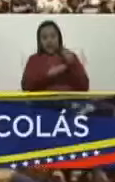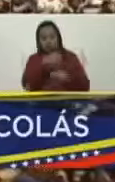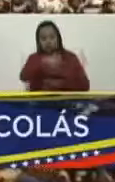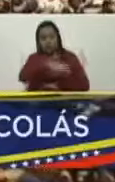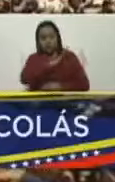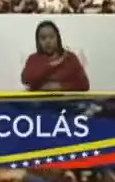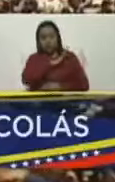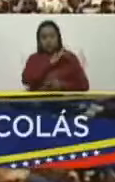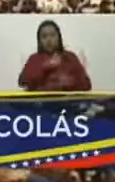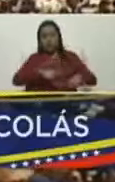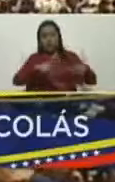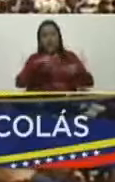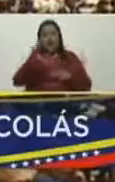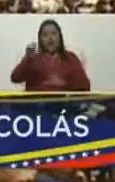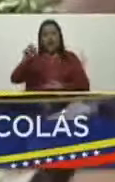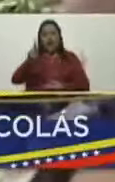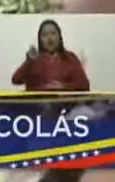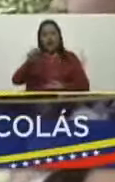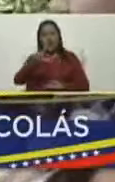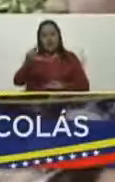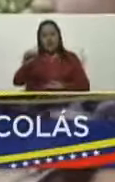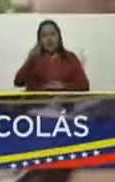Daniela. ¿Qué edad tienes tú?